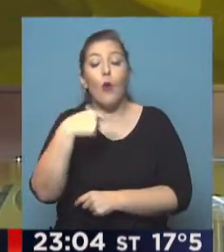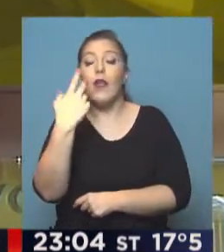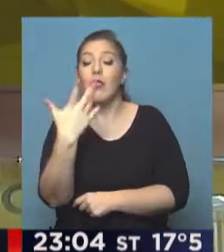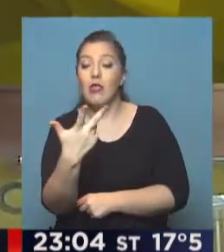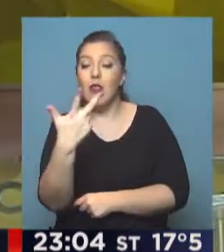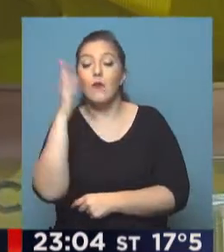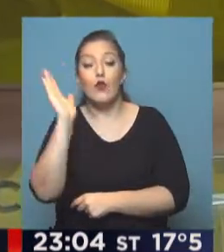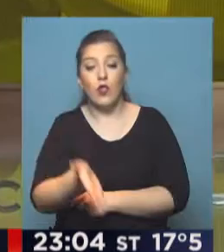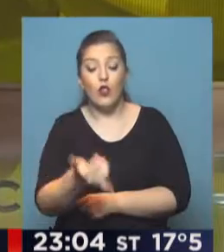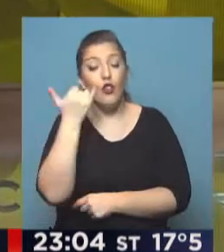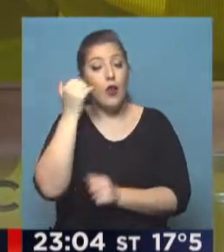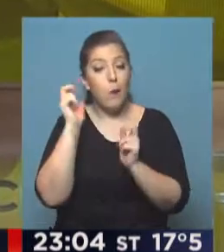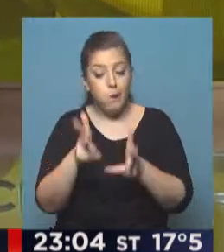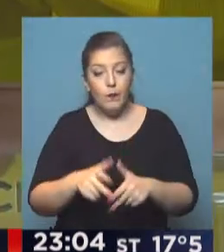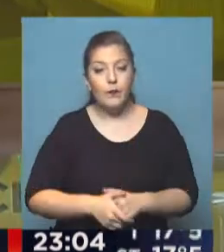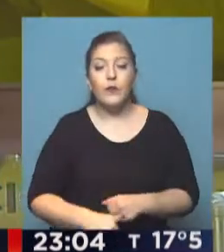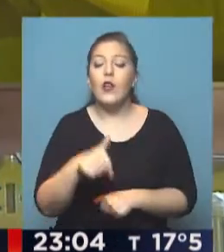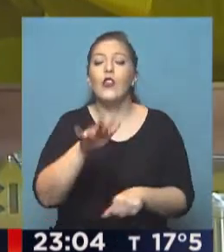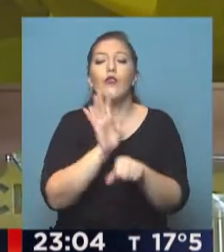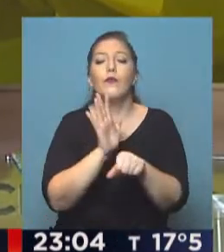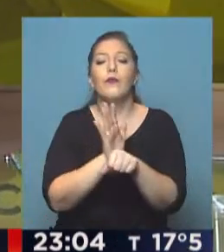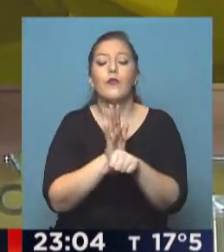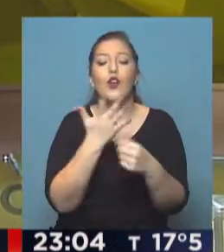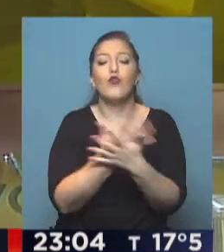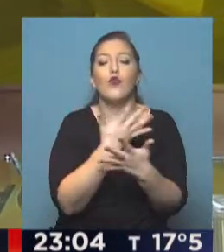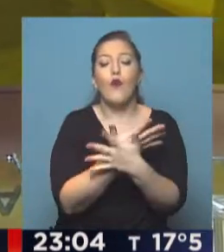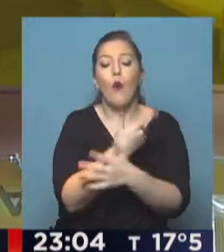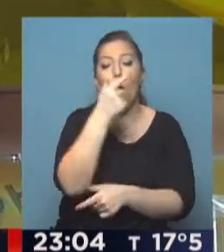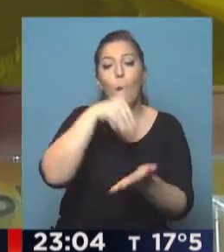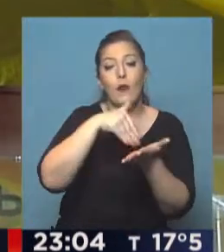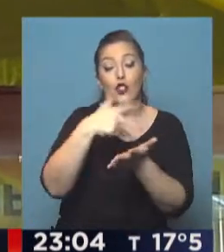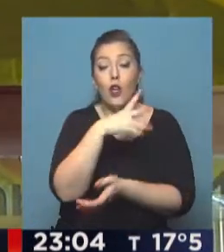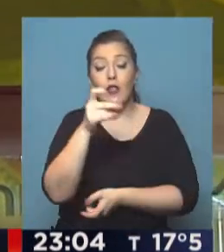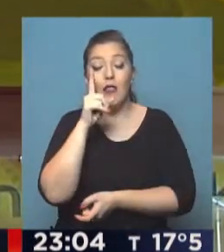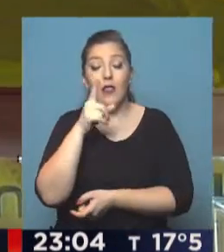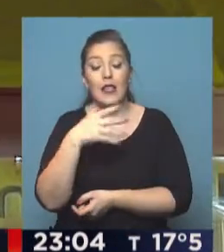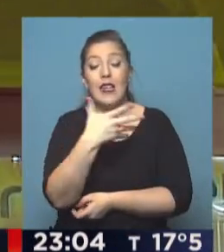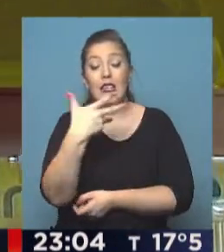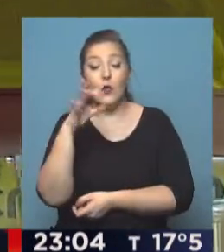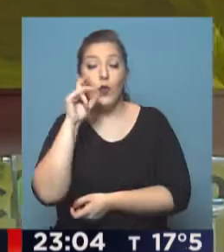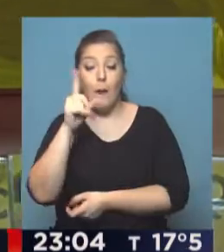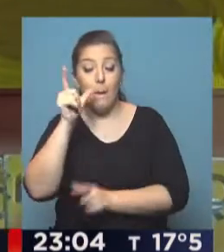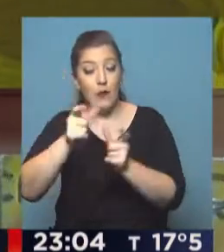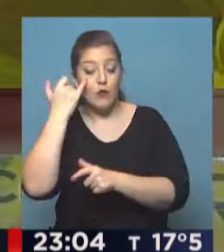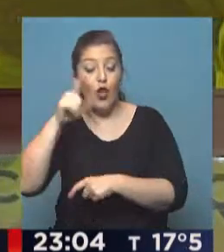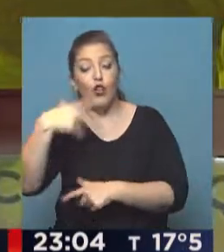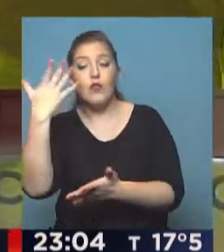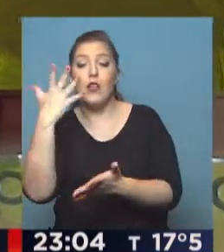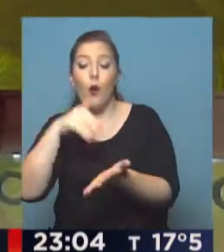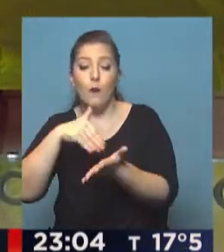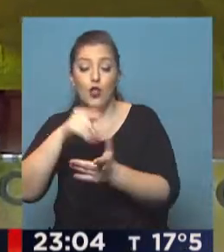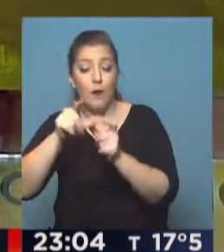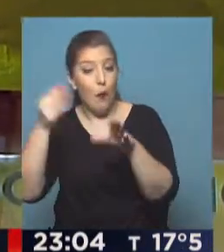9,3%. Lo decíamos, esto implica que afecta a 1.550.000 personas y otros 5 millones